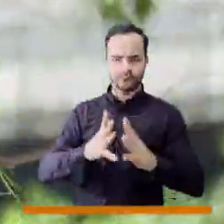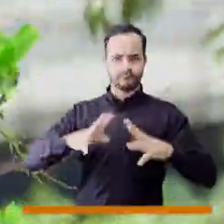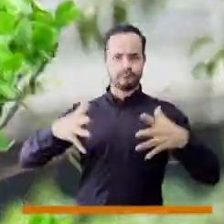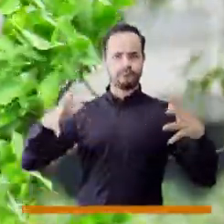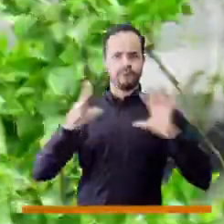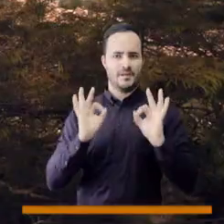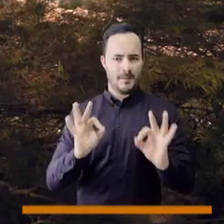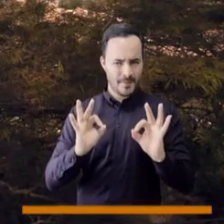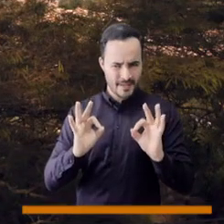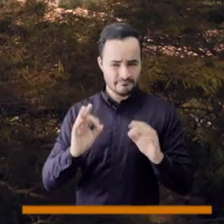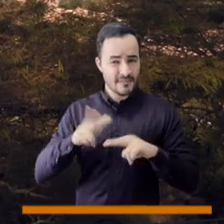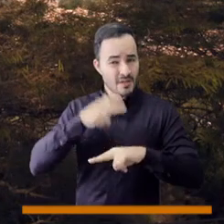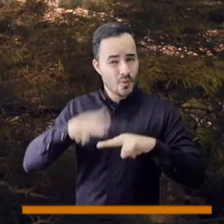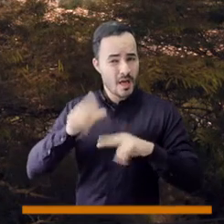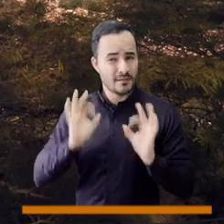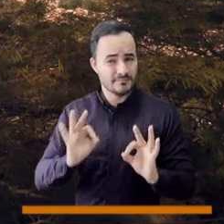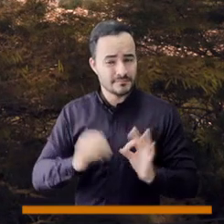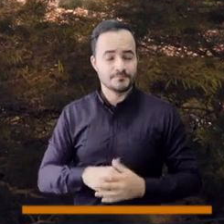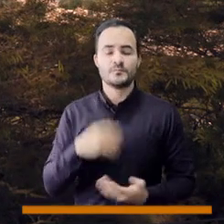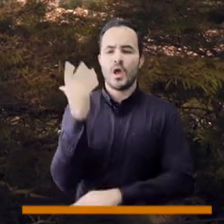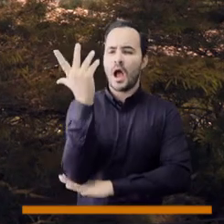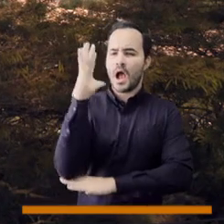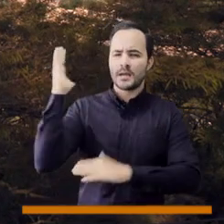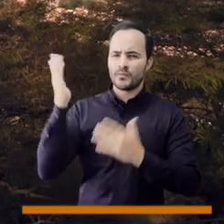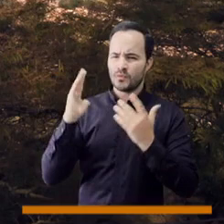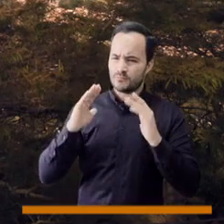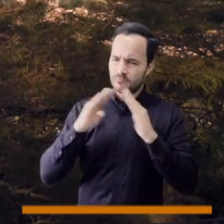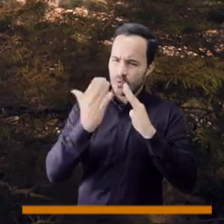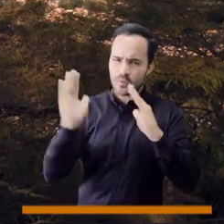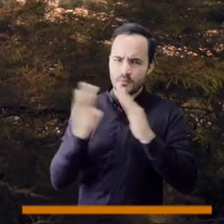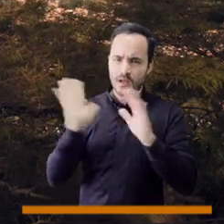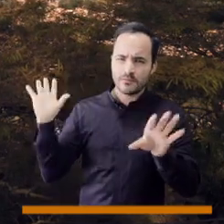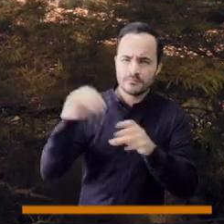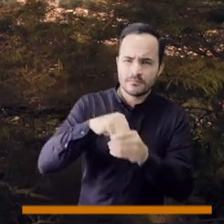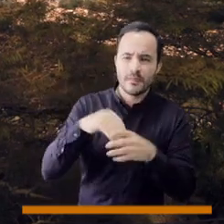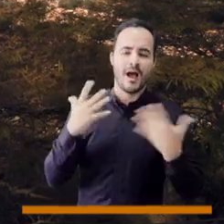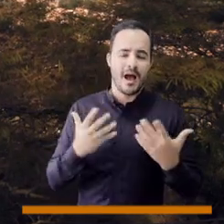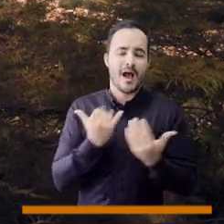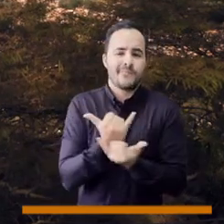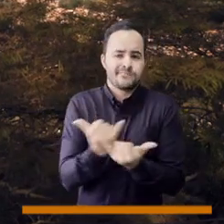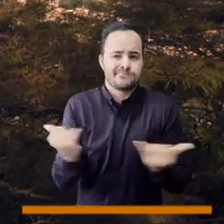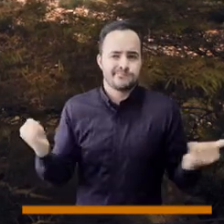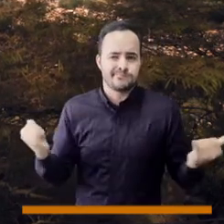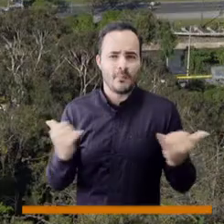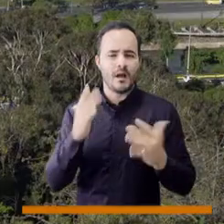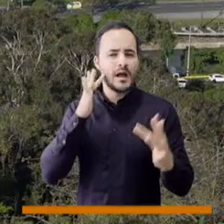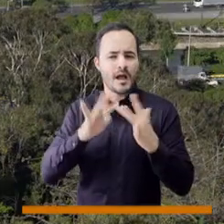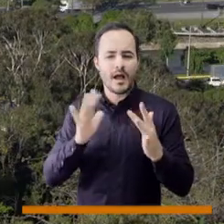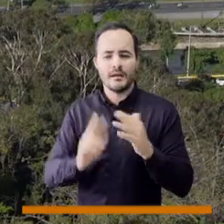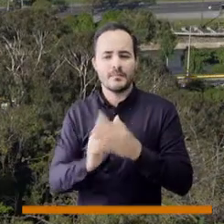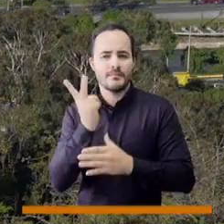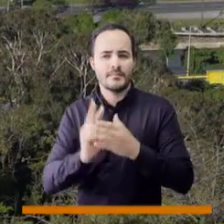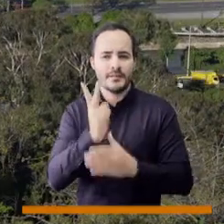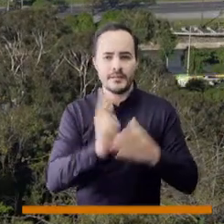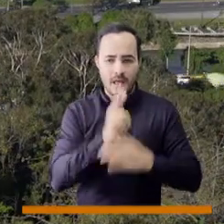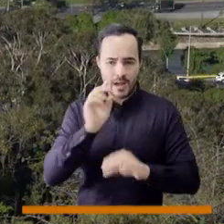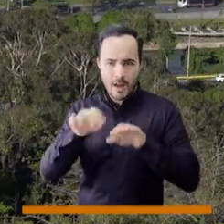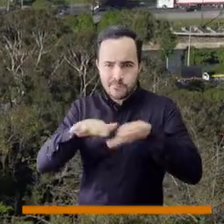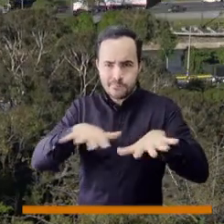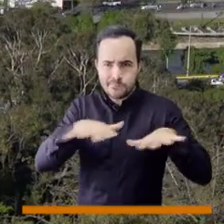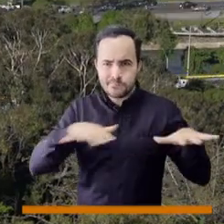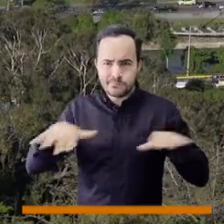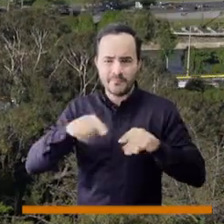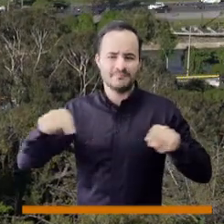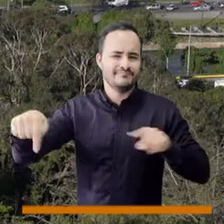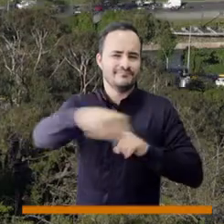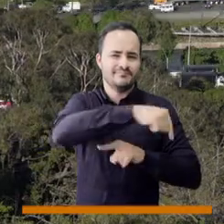y mucho más natural. Entonces, con el árbol urbano vienen acompañados toda una serie de elementos vegetales que se involucran en